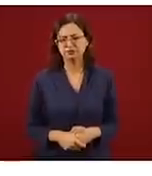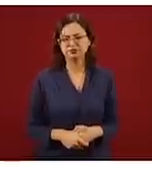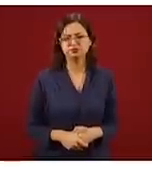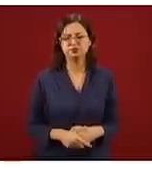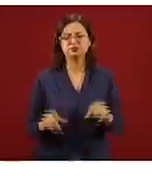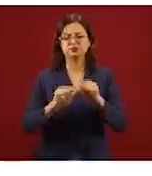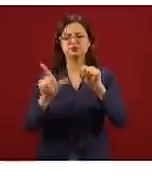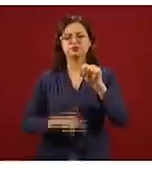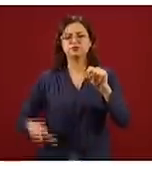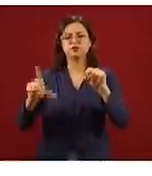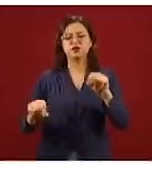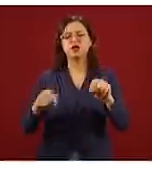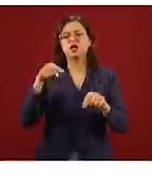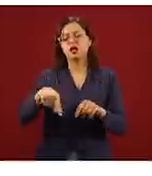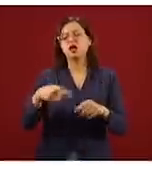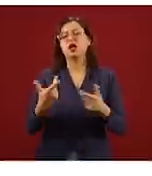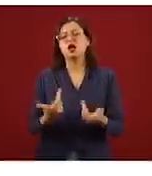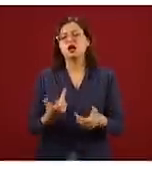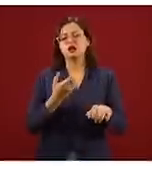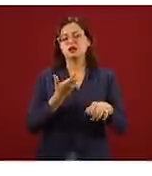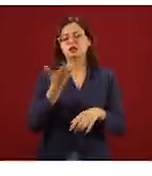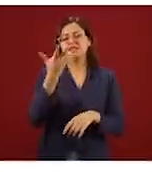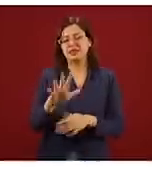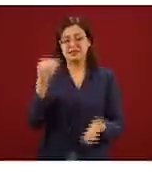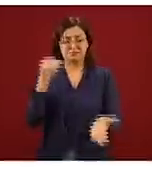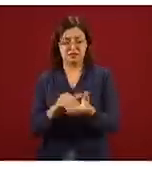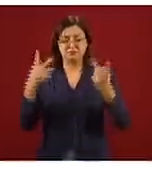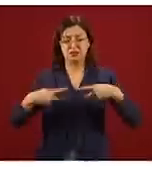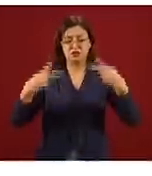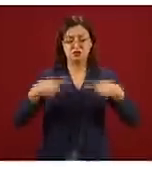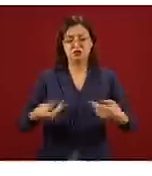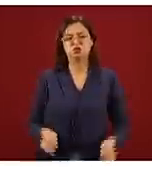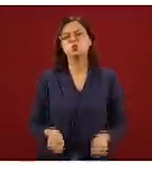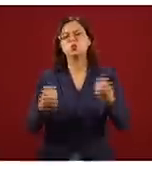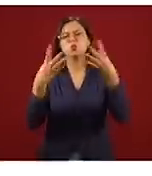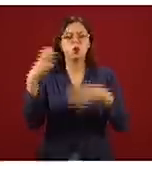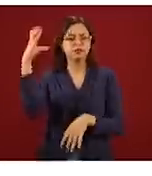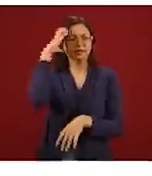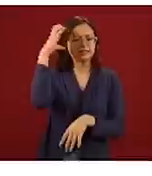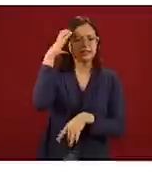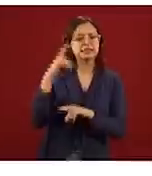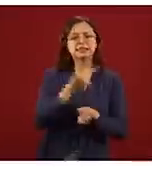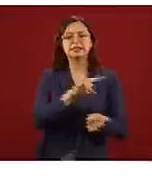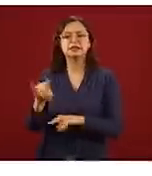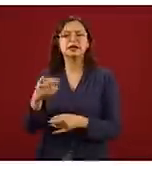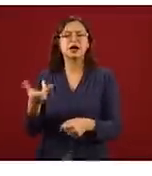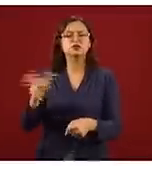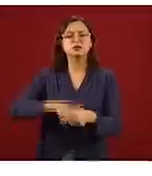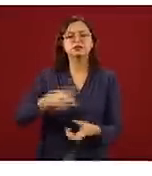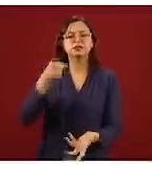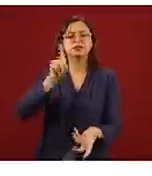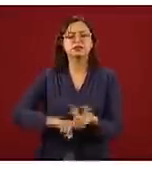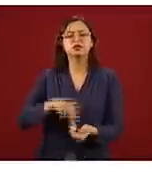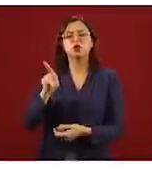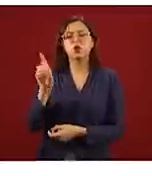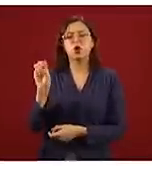camas hospitalarias por cada 10,000 habitantes. Esto es una medida, un indicador que la Organización